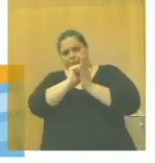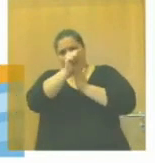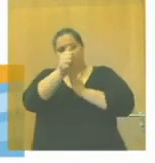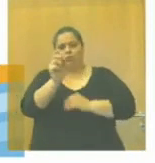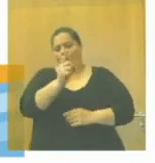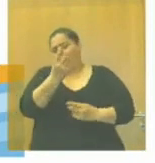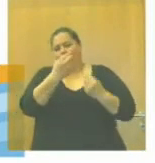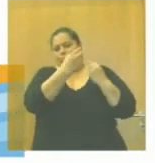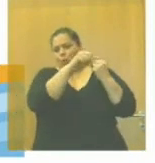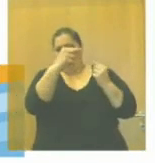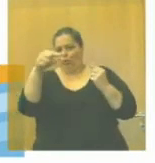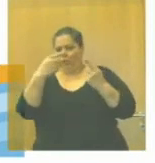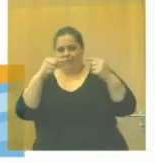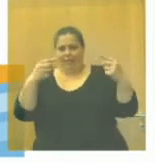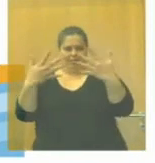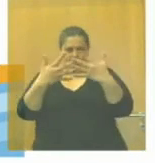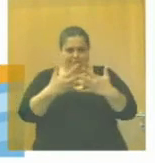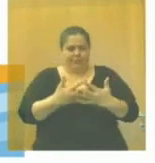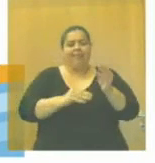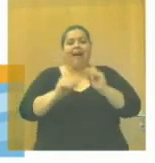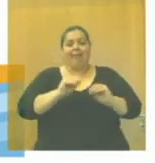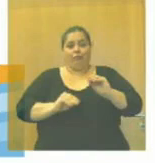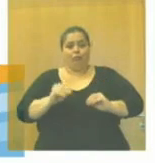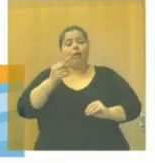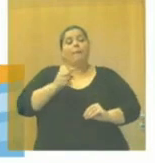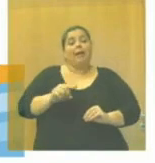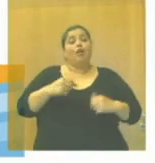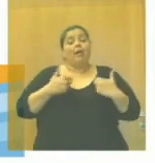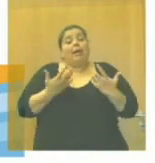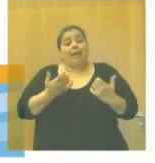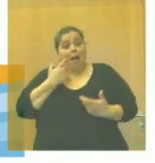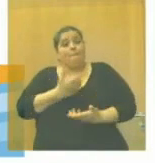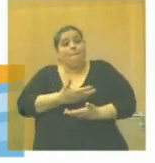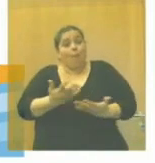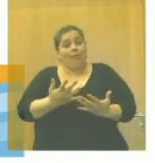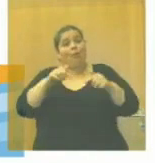varios entrecruzamientos, pero lo que sí es que en